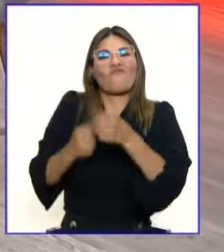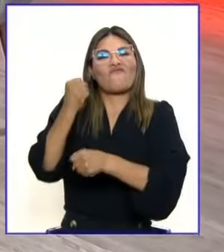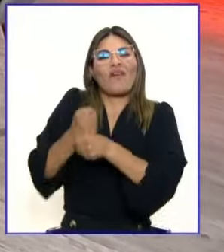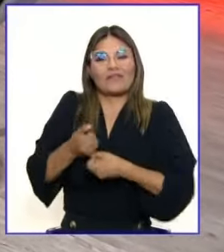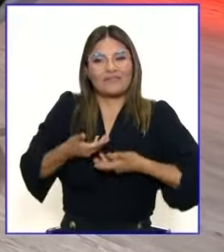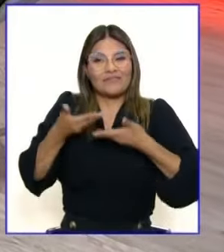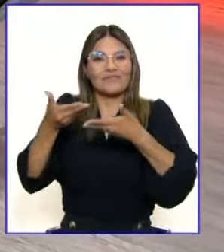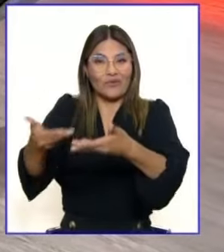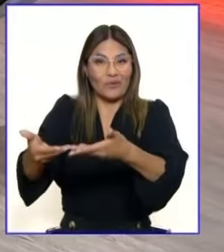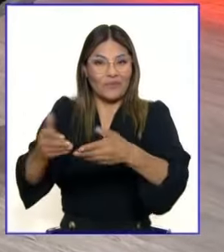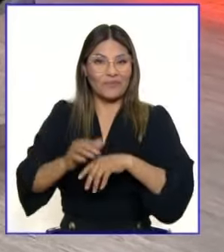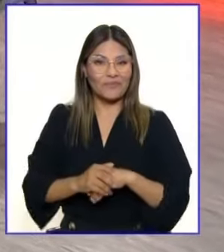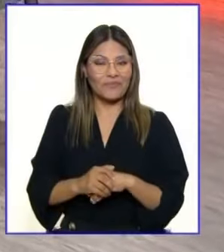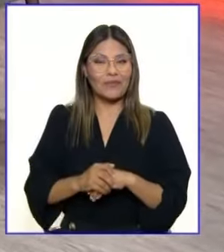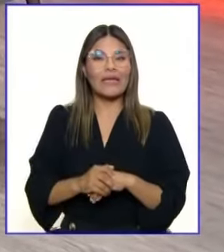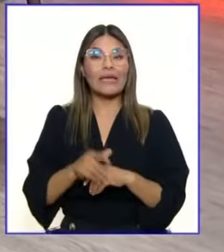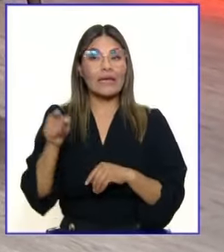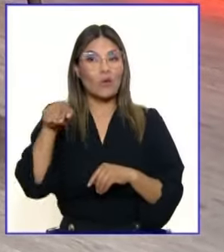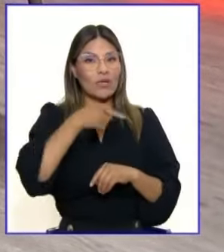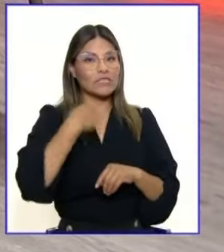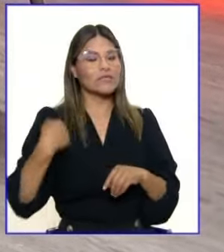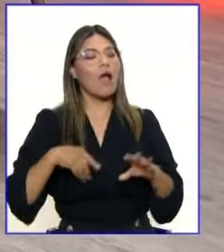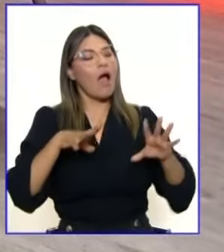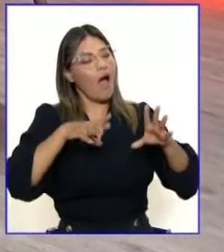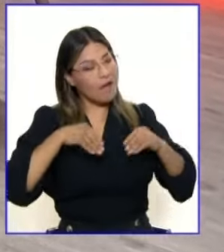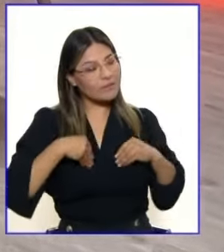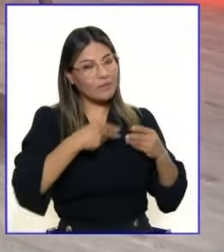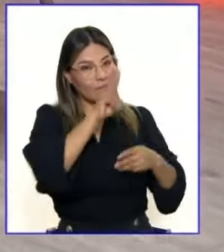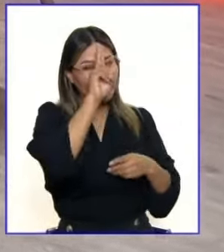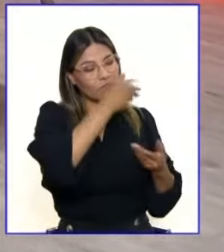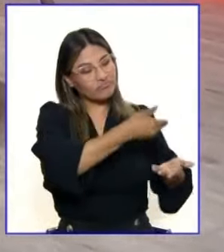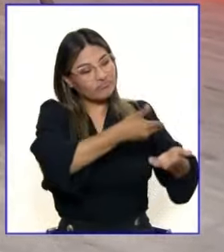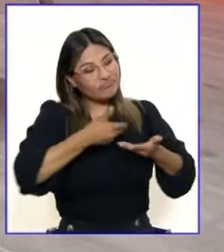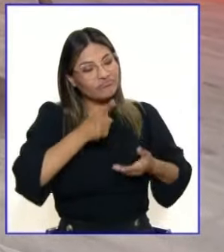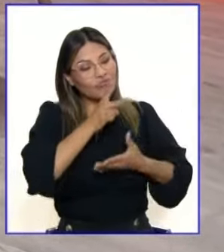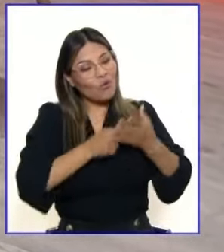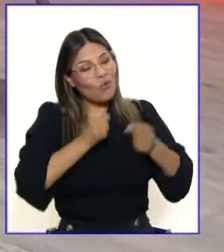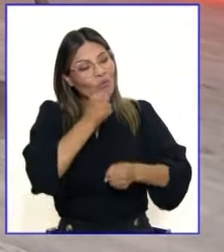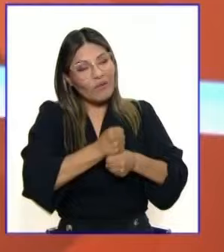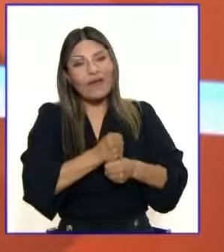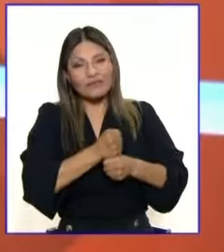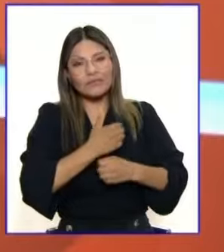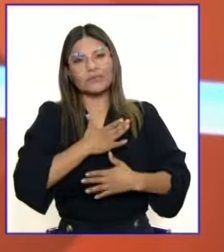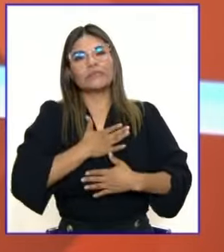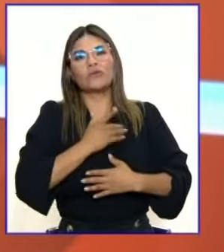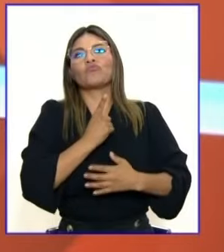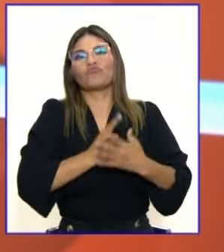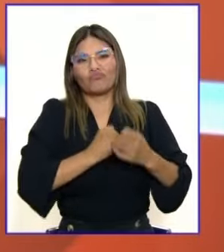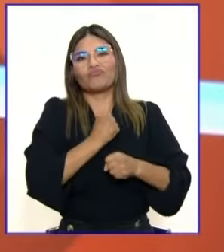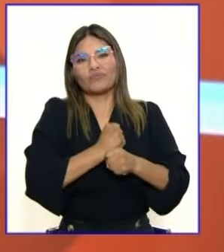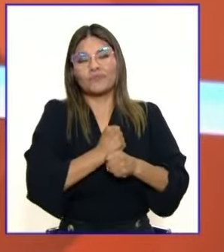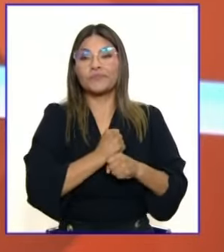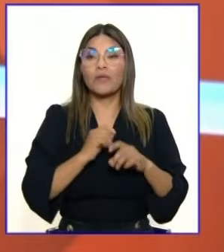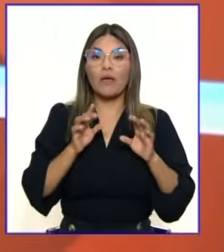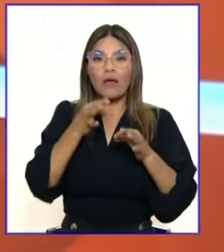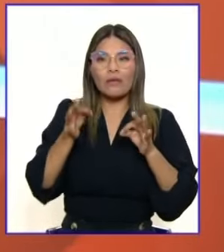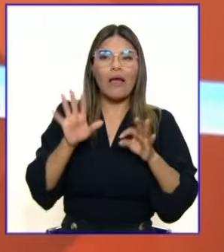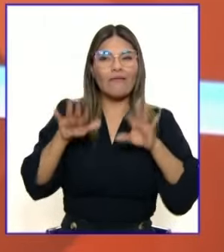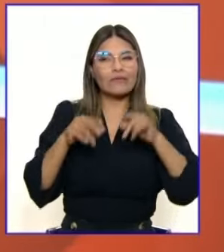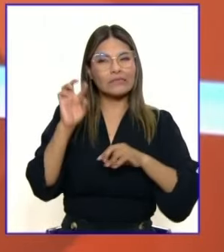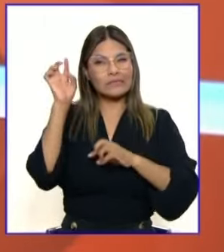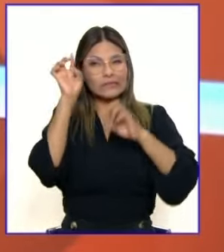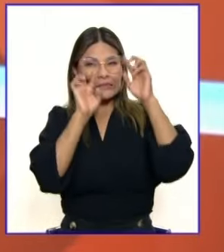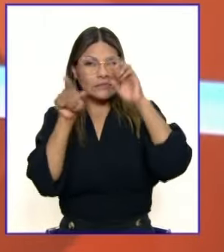muy importante, que las partes al principio no tienen mucha confianza. Si se logra una negociación